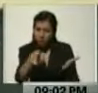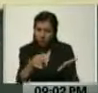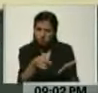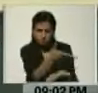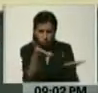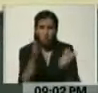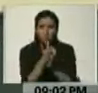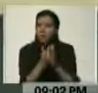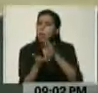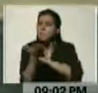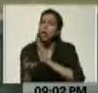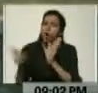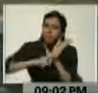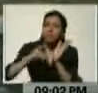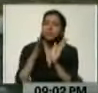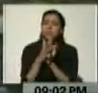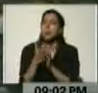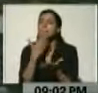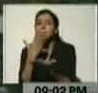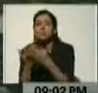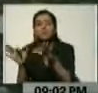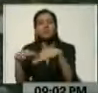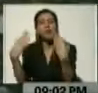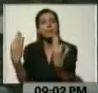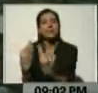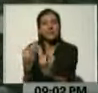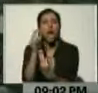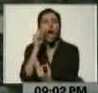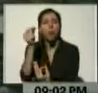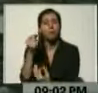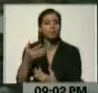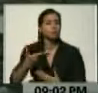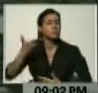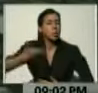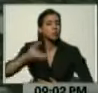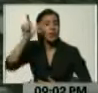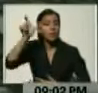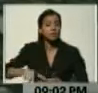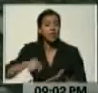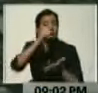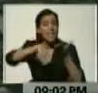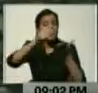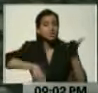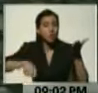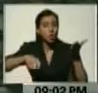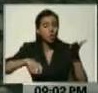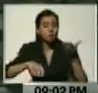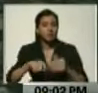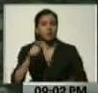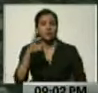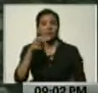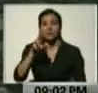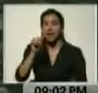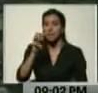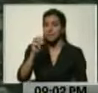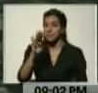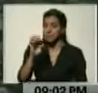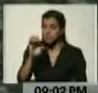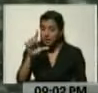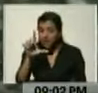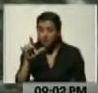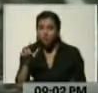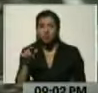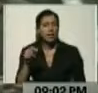pedir permiso a la familia del gran escritor Galbraith, quien escribió hasta los últimos